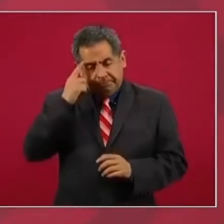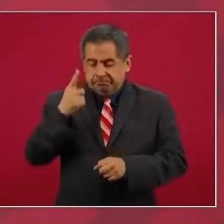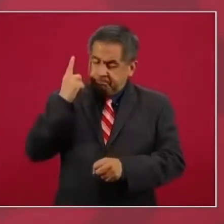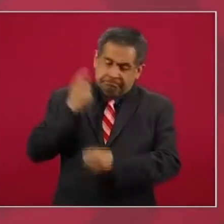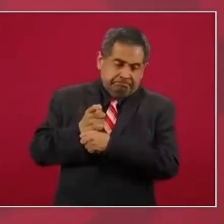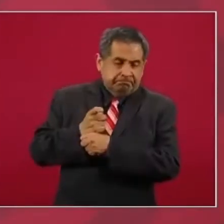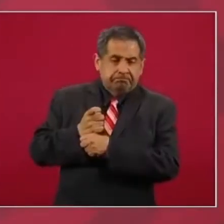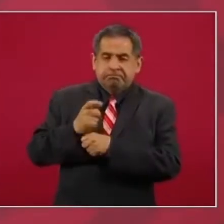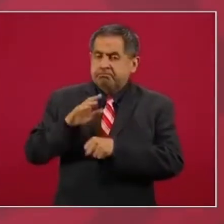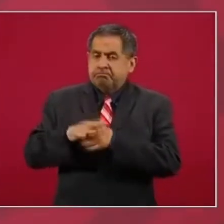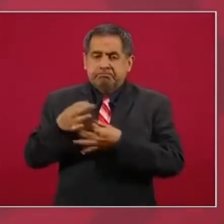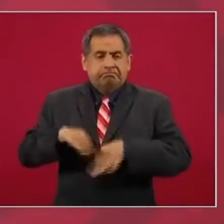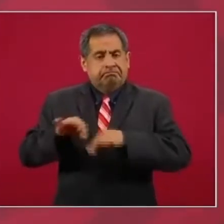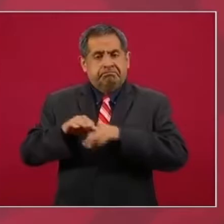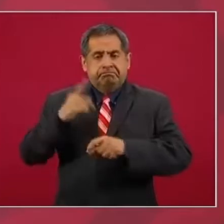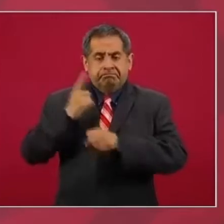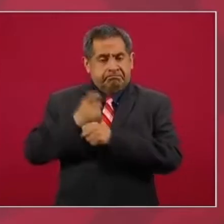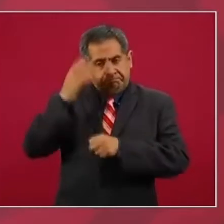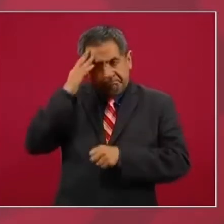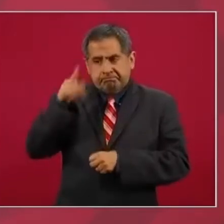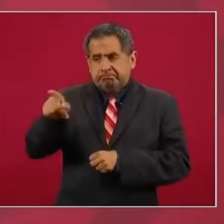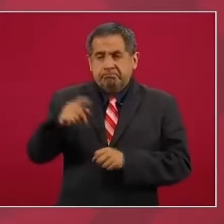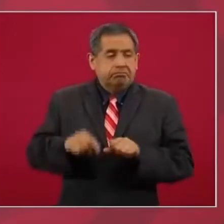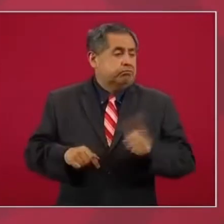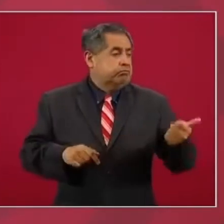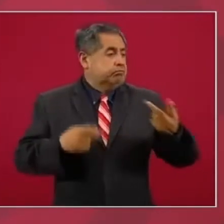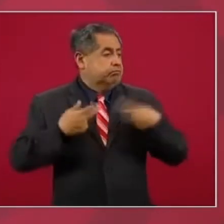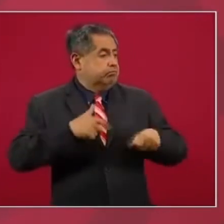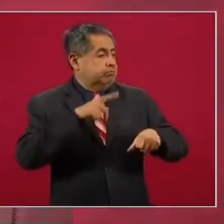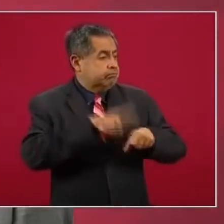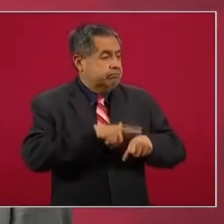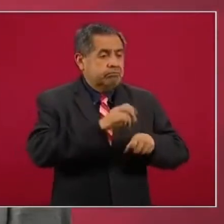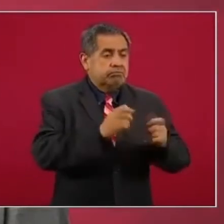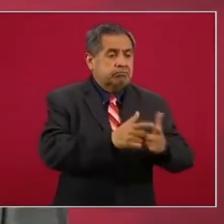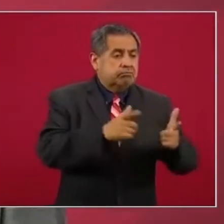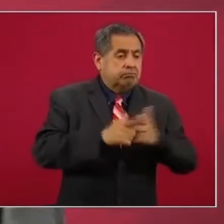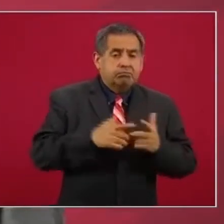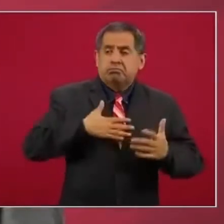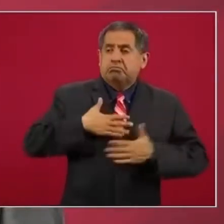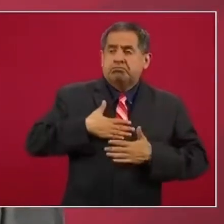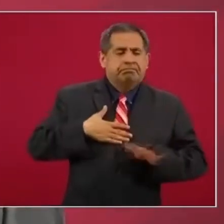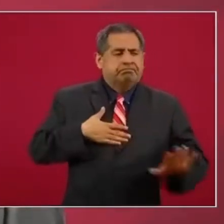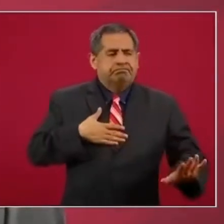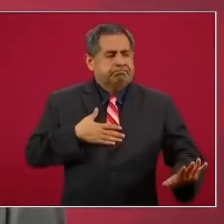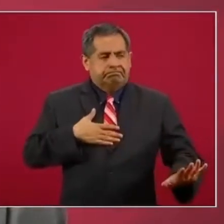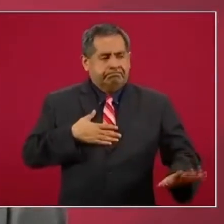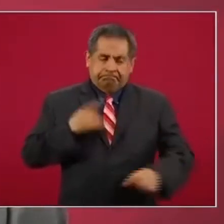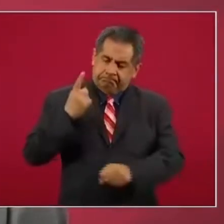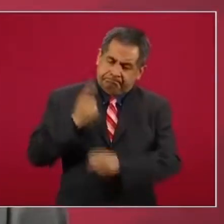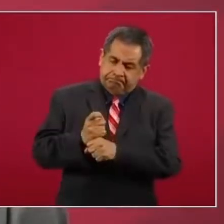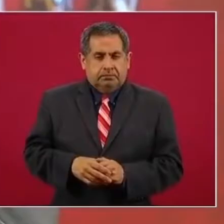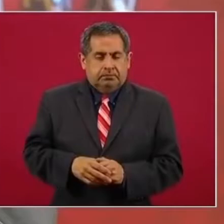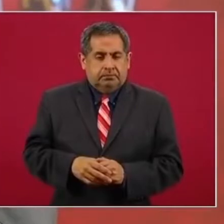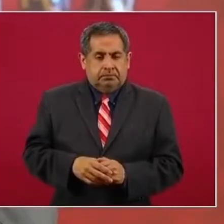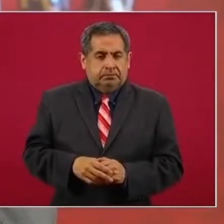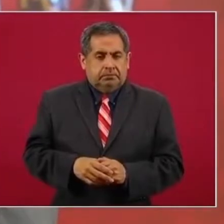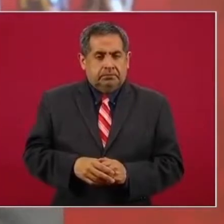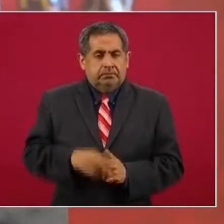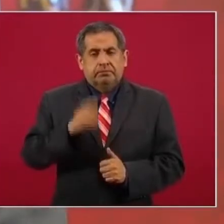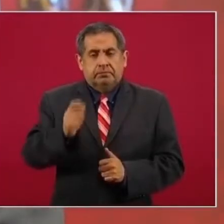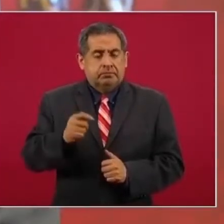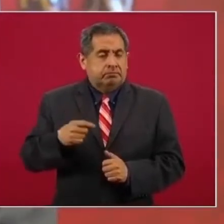encima de intereses personales o de grupos, por legítimos que sean.